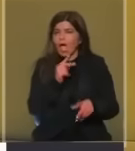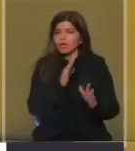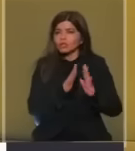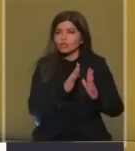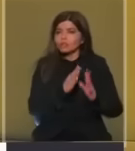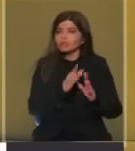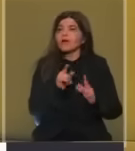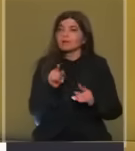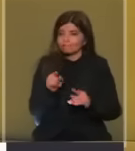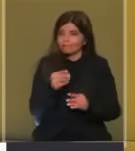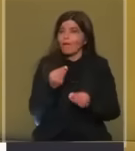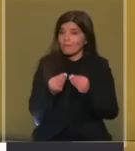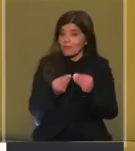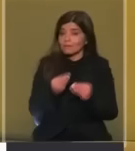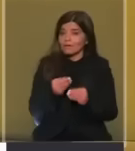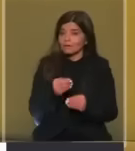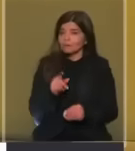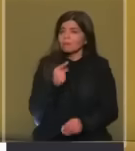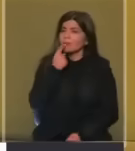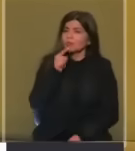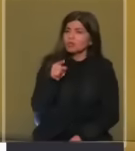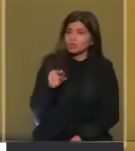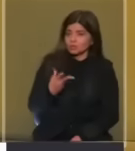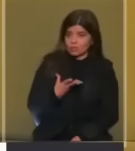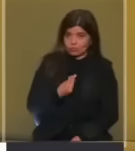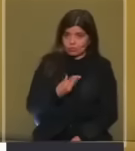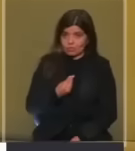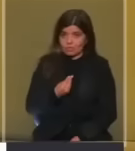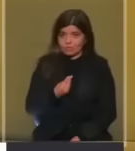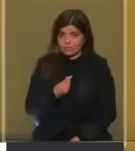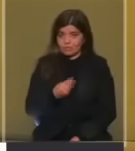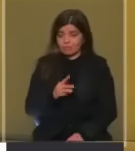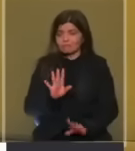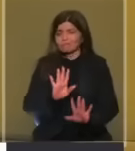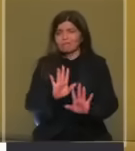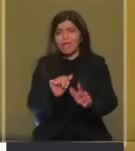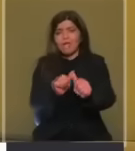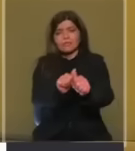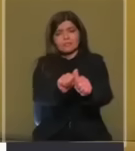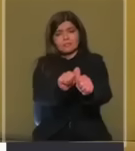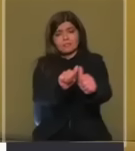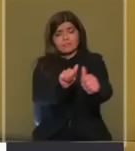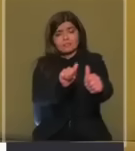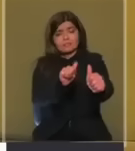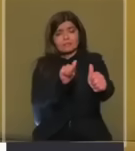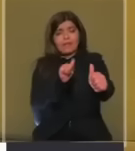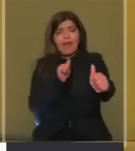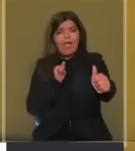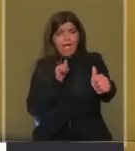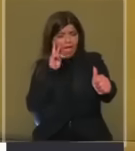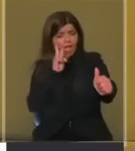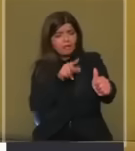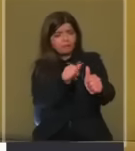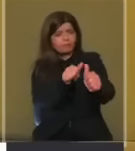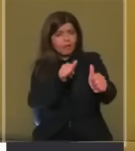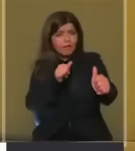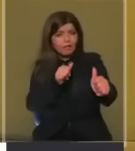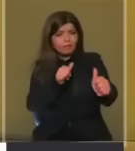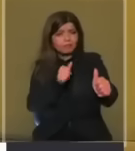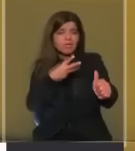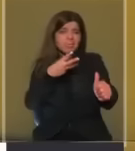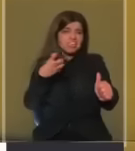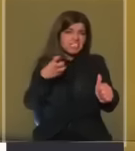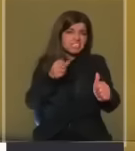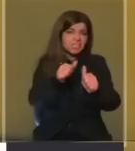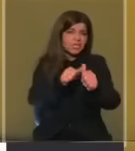Ok, le digo yo. ¿Te asustaste? Estábamos muy lejos. Sí, estábamos muy lejos. No sé, 300 metros, tengo